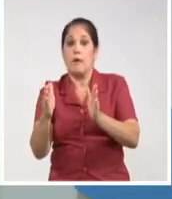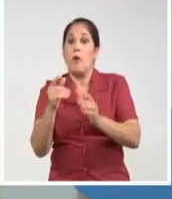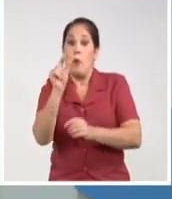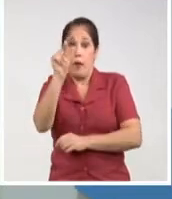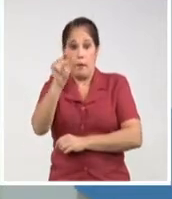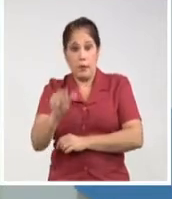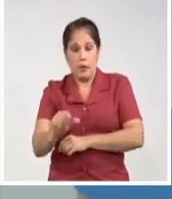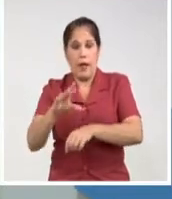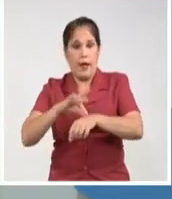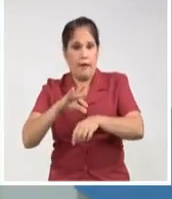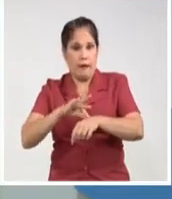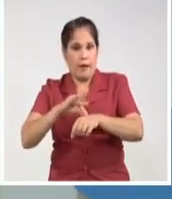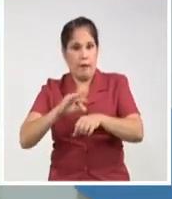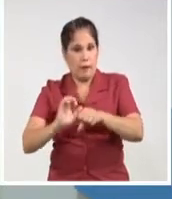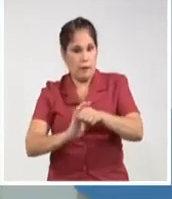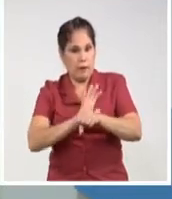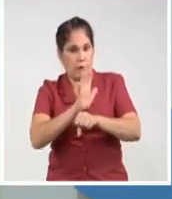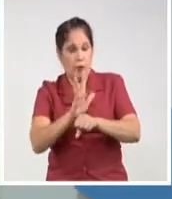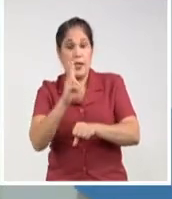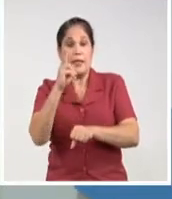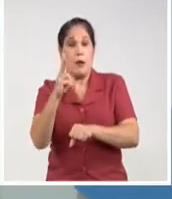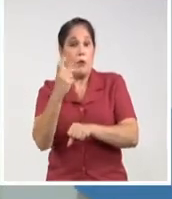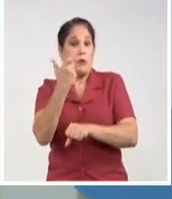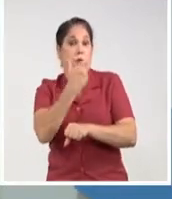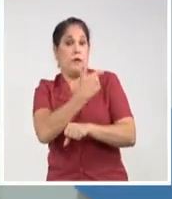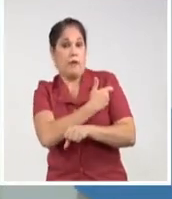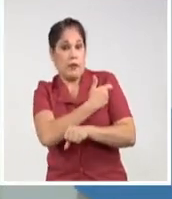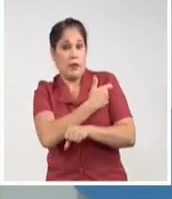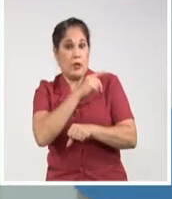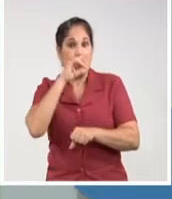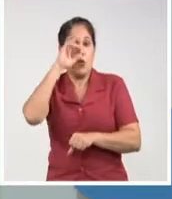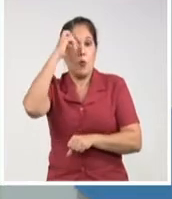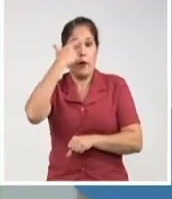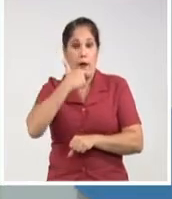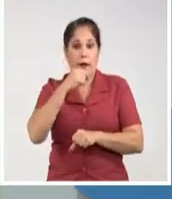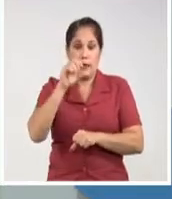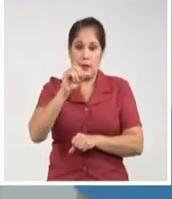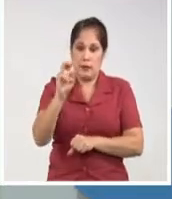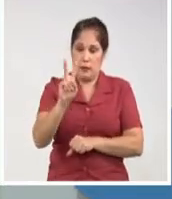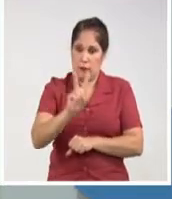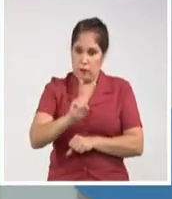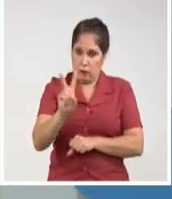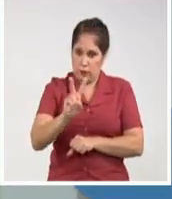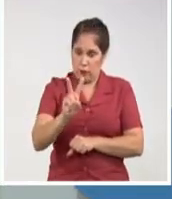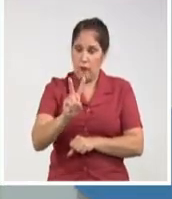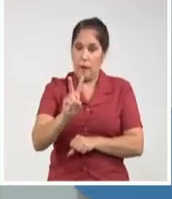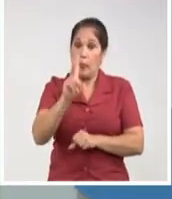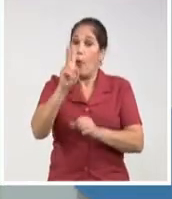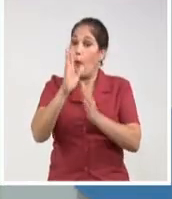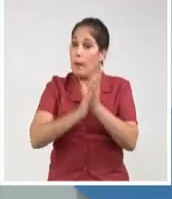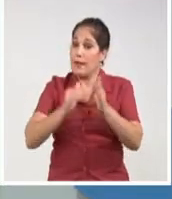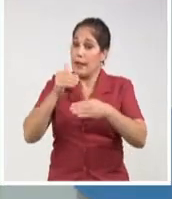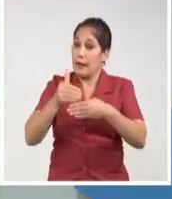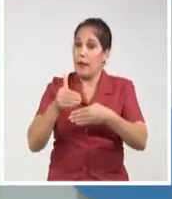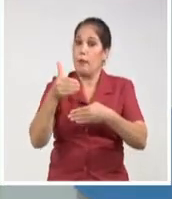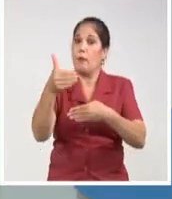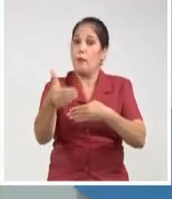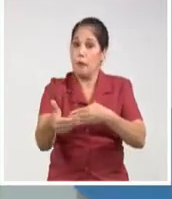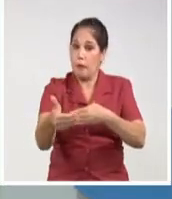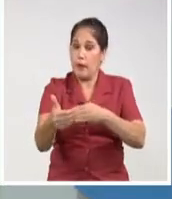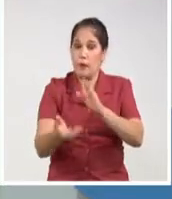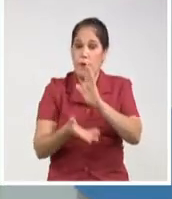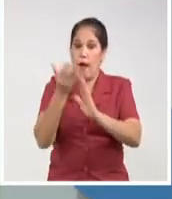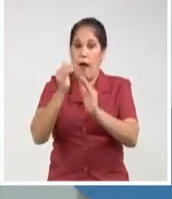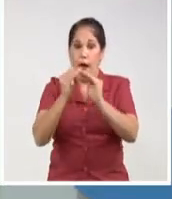persona se enfermó de COVID con la segunda dosis de Soberana 02, 2 meses después de su